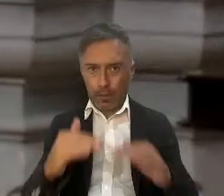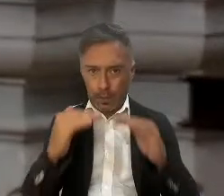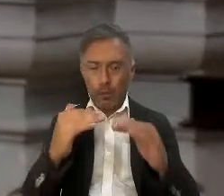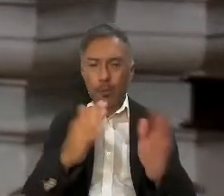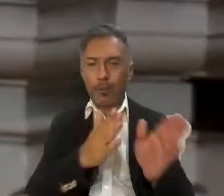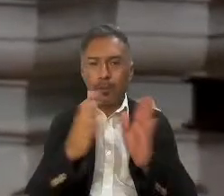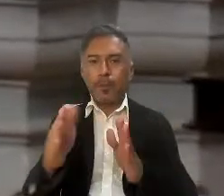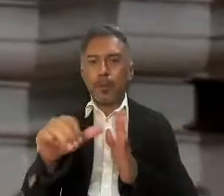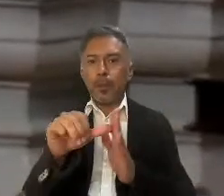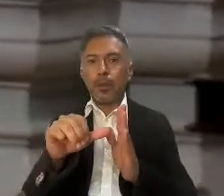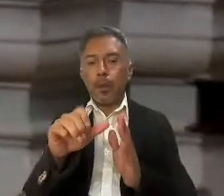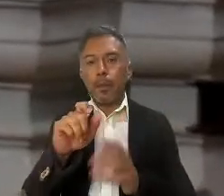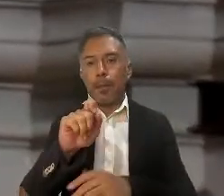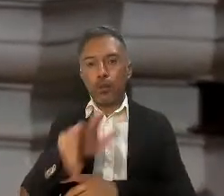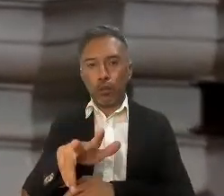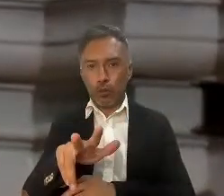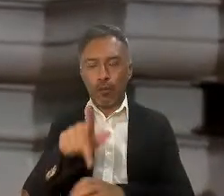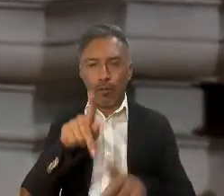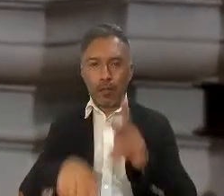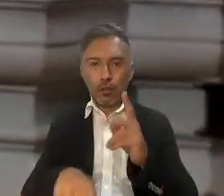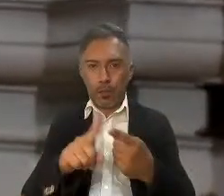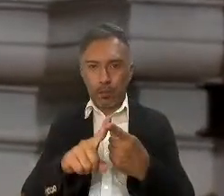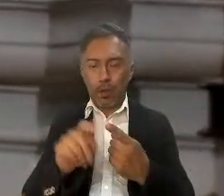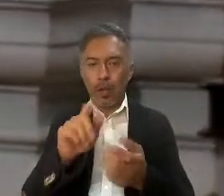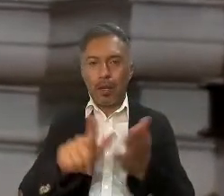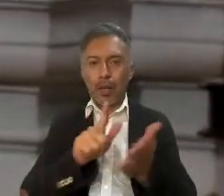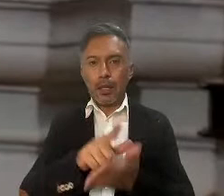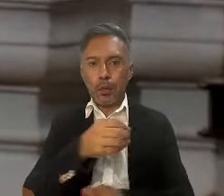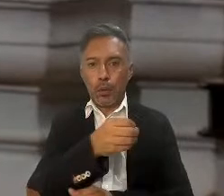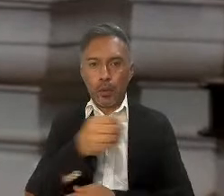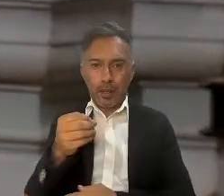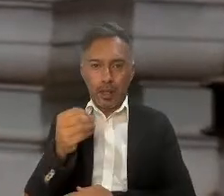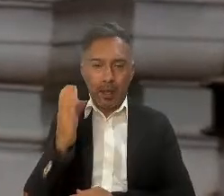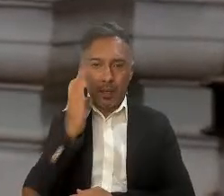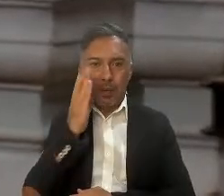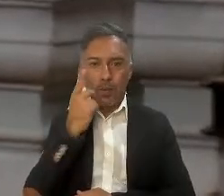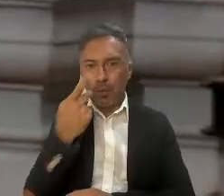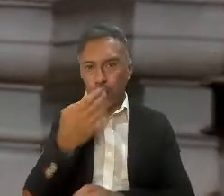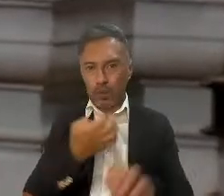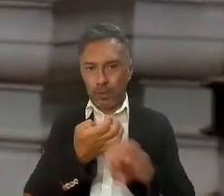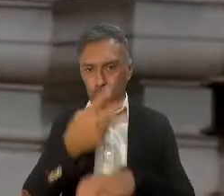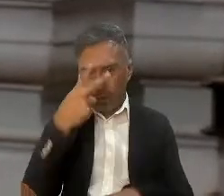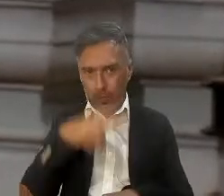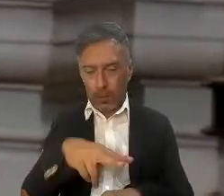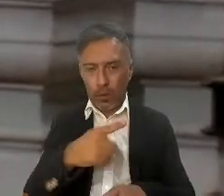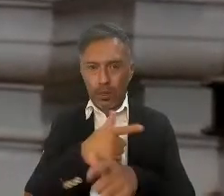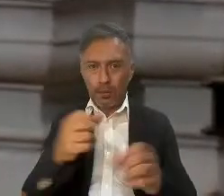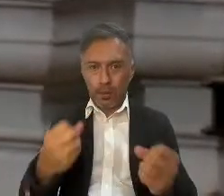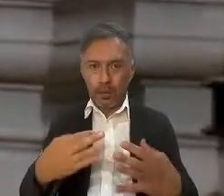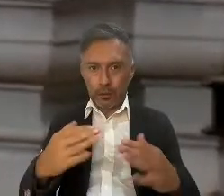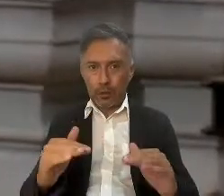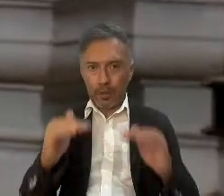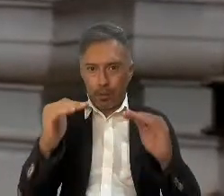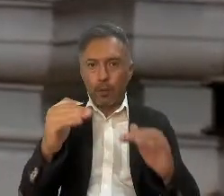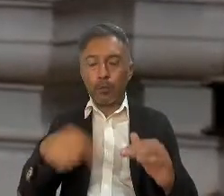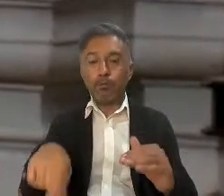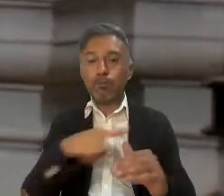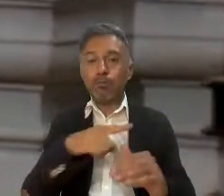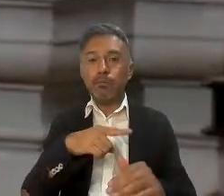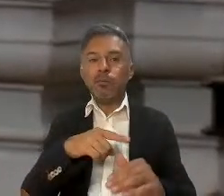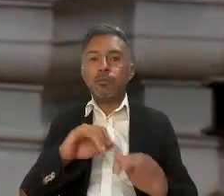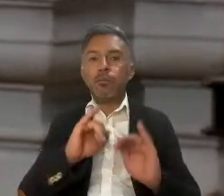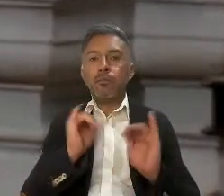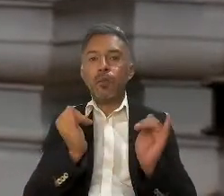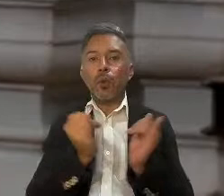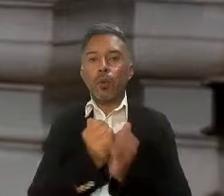primera de la Ley Orgánica del poder legislativo del Estado libre y soberano de México quienes formamos la junta de coordinación política